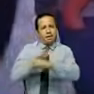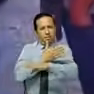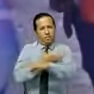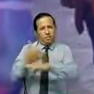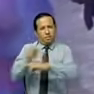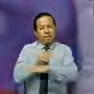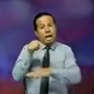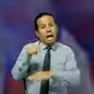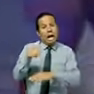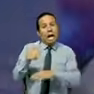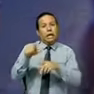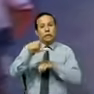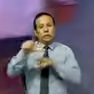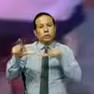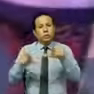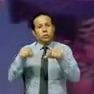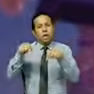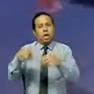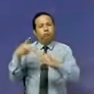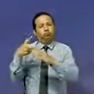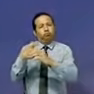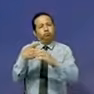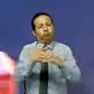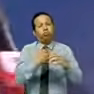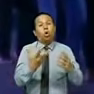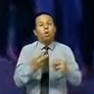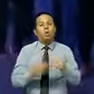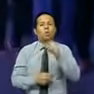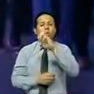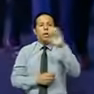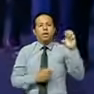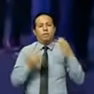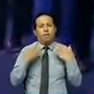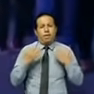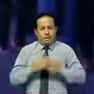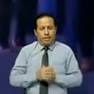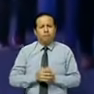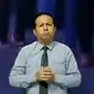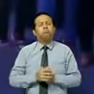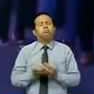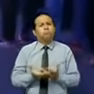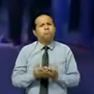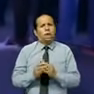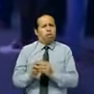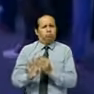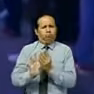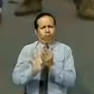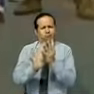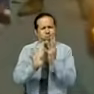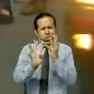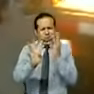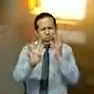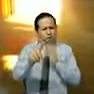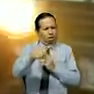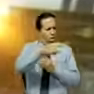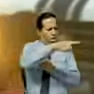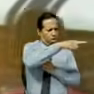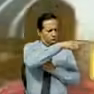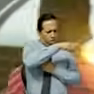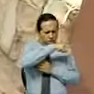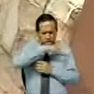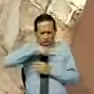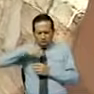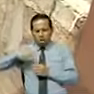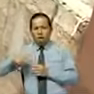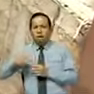vacunación municipal en la Casuarina noroeste de Guayaquil. Largas columnas que dan la vuelta a la manzana se observan producto de quienes